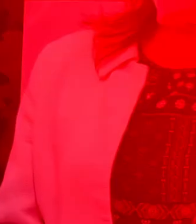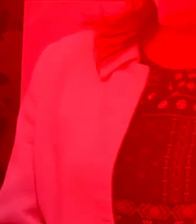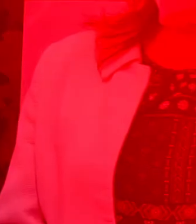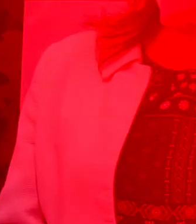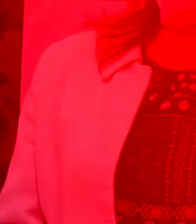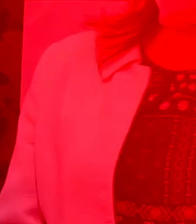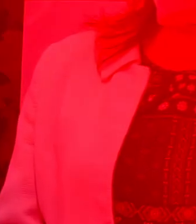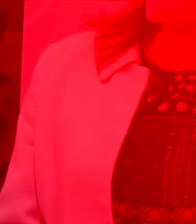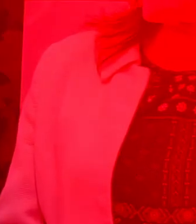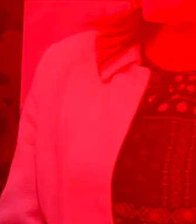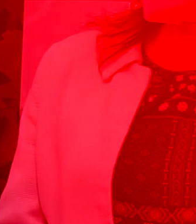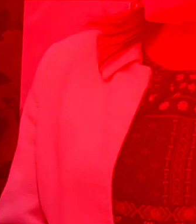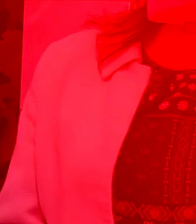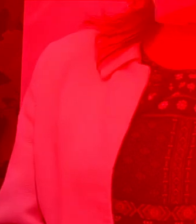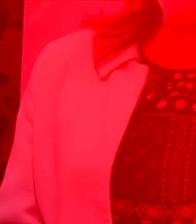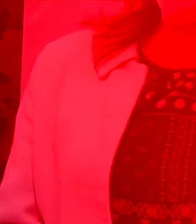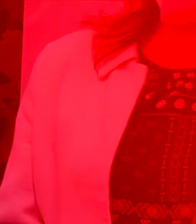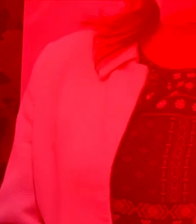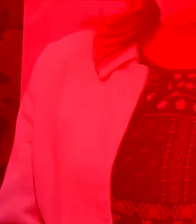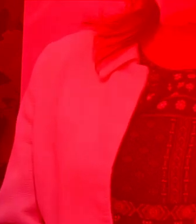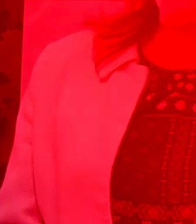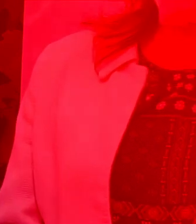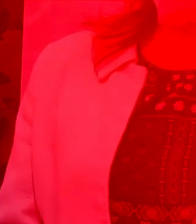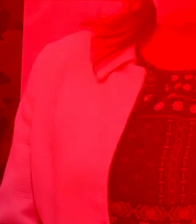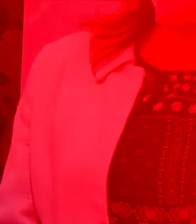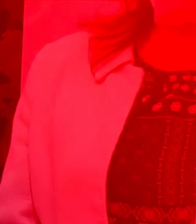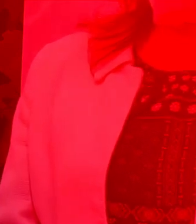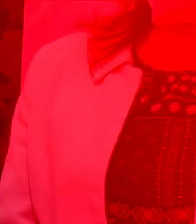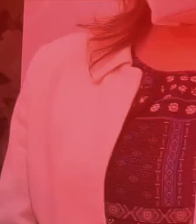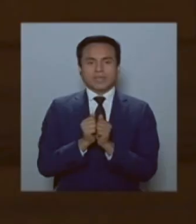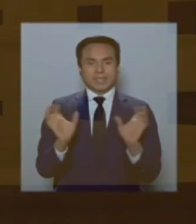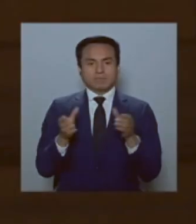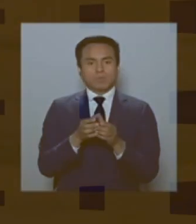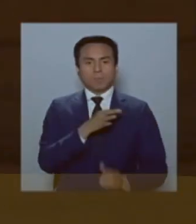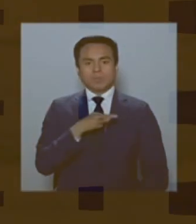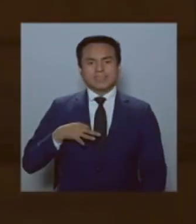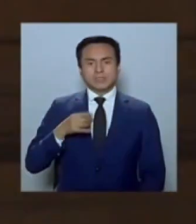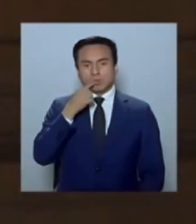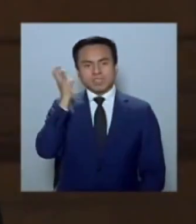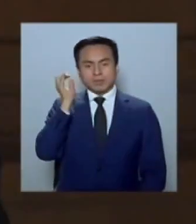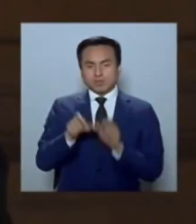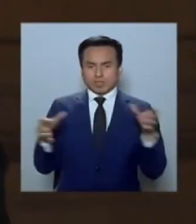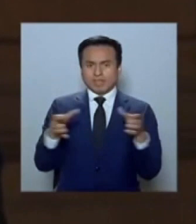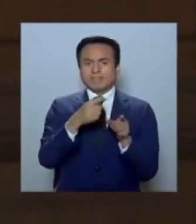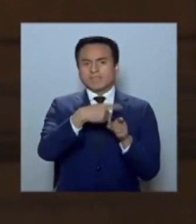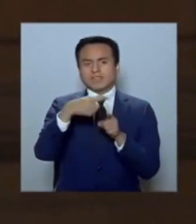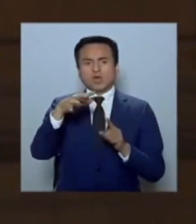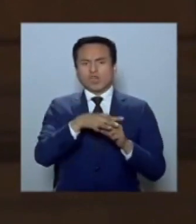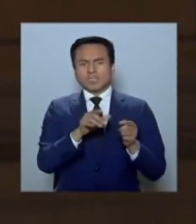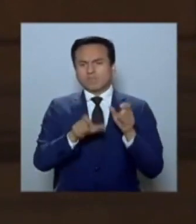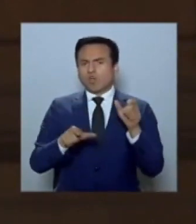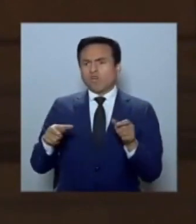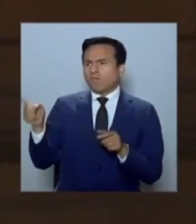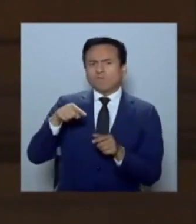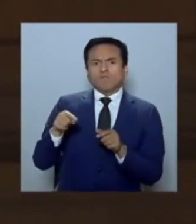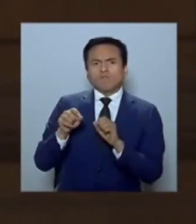ischia sitges es la que tiene mayor desaprobación 63 por ciento los analistas señalan que esta caída es normal por la salida de un